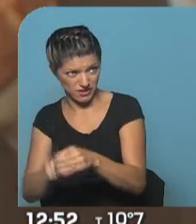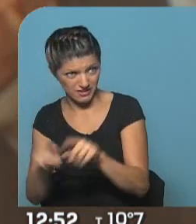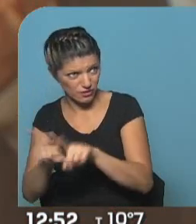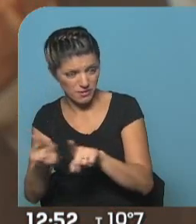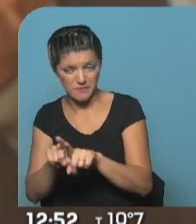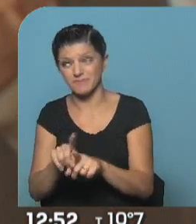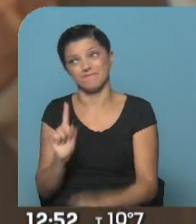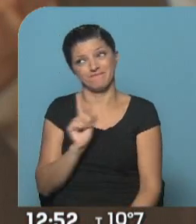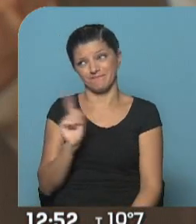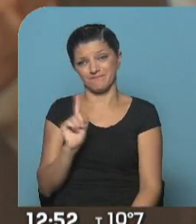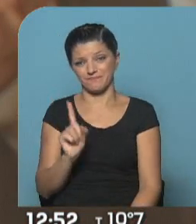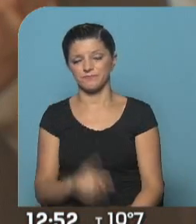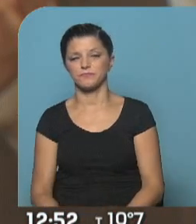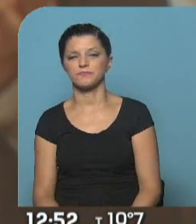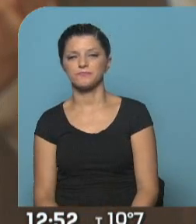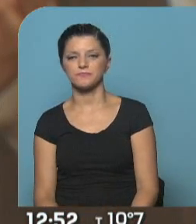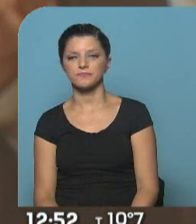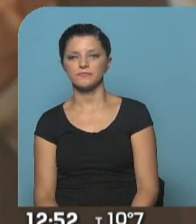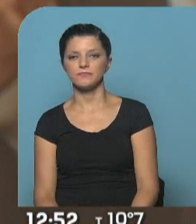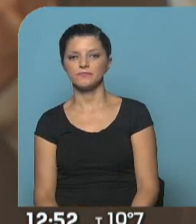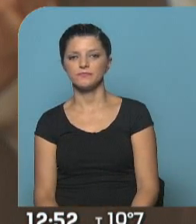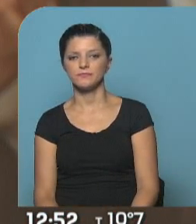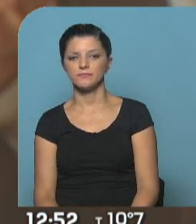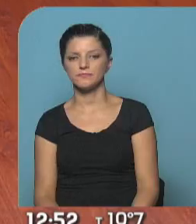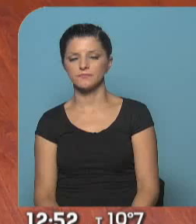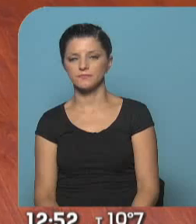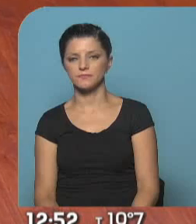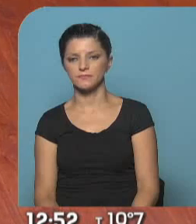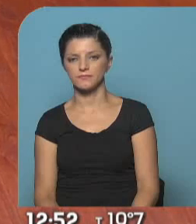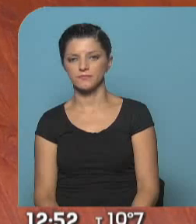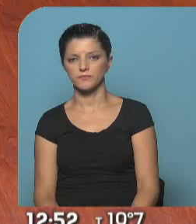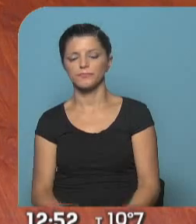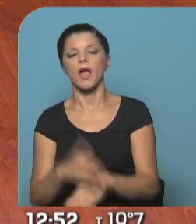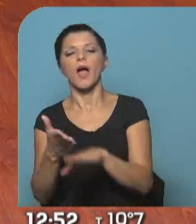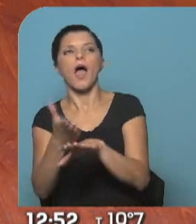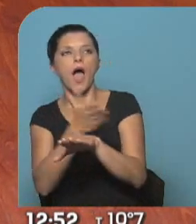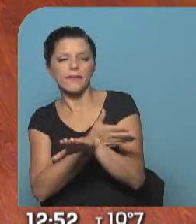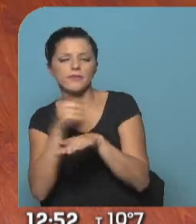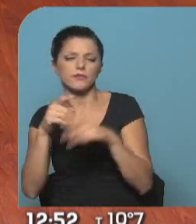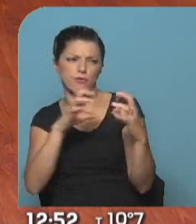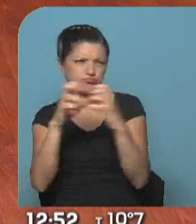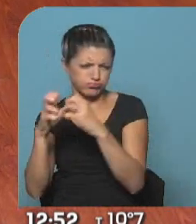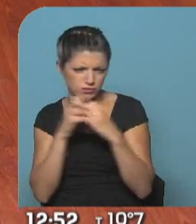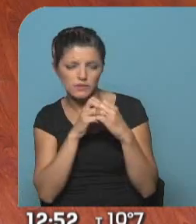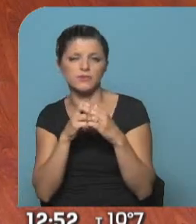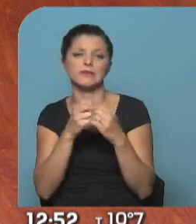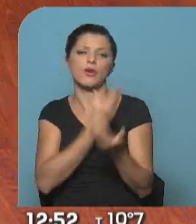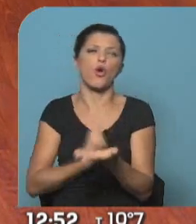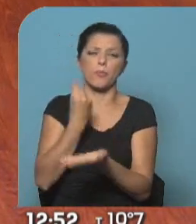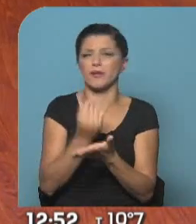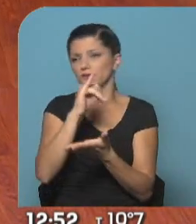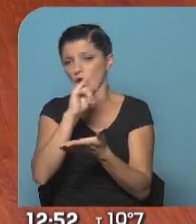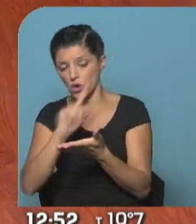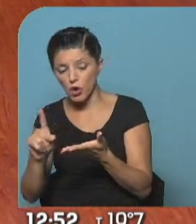Andrés, otra de las novedades antes de estas danzas acerca de si se forma o no gobierno fue el